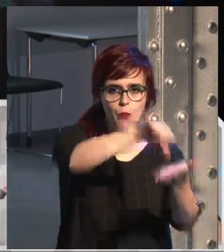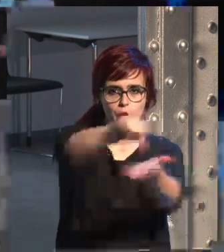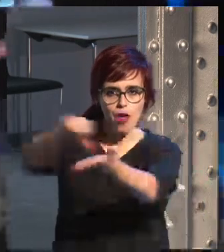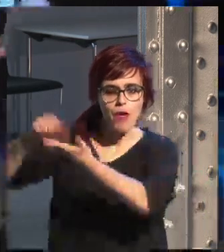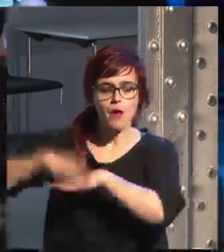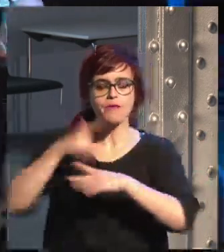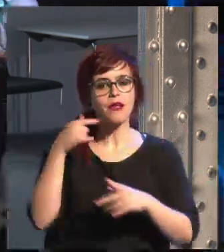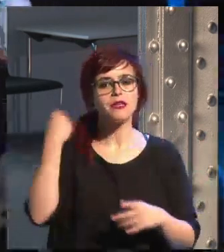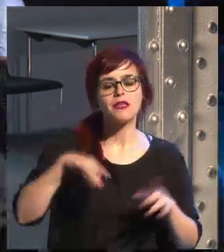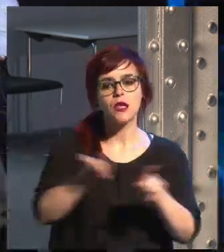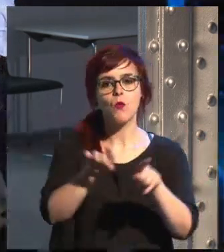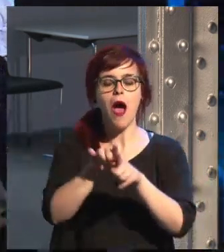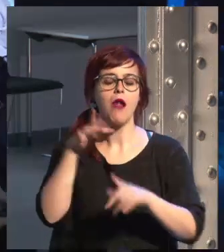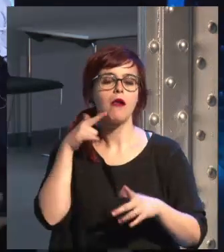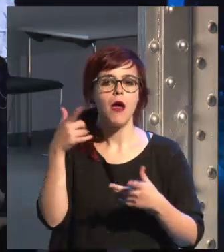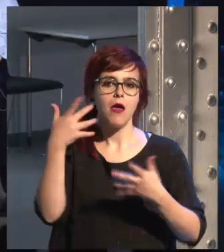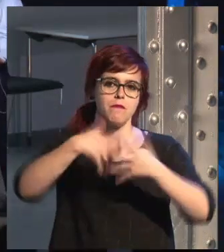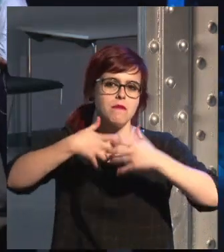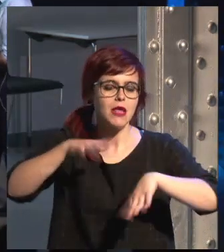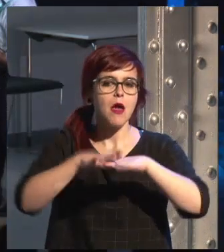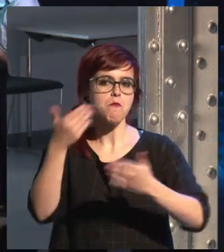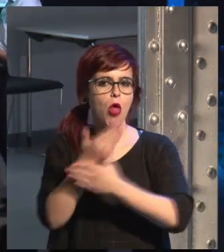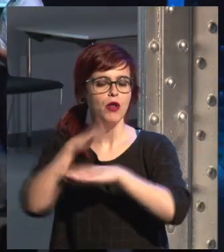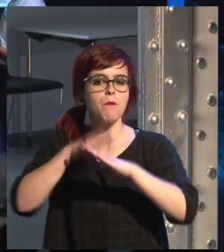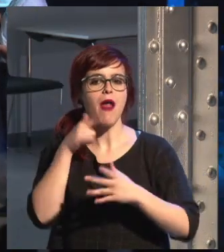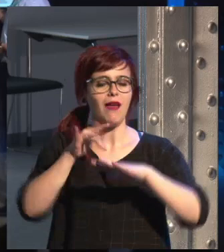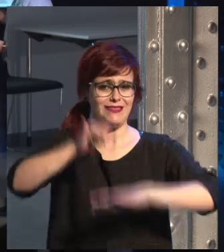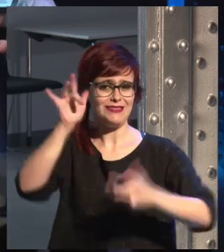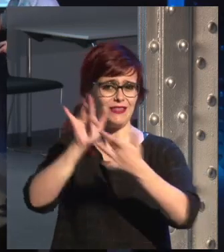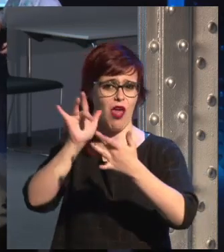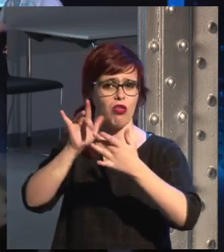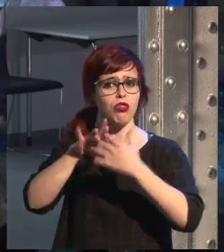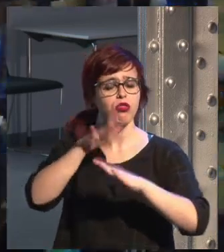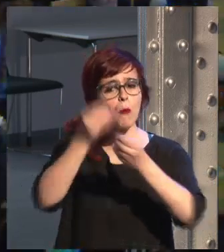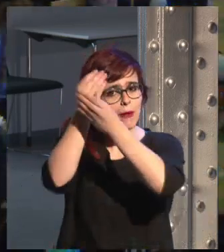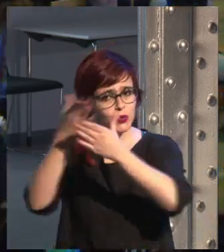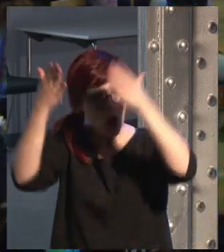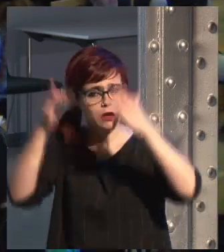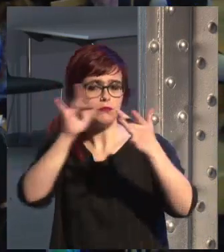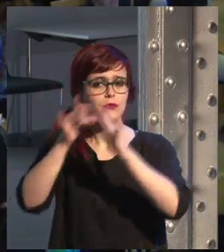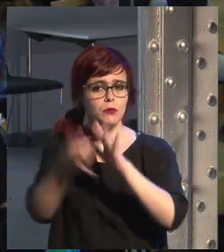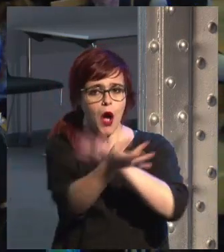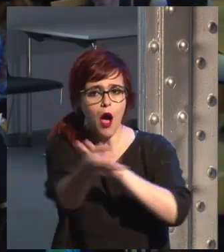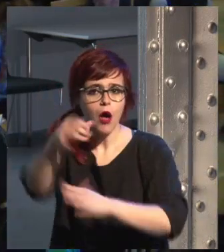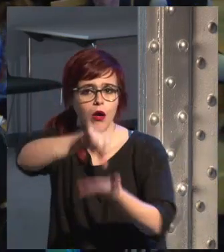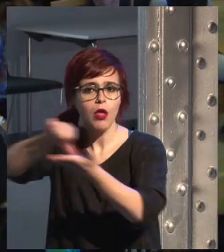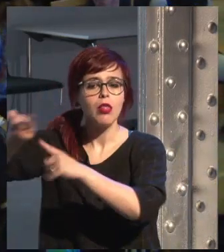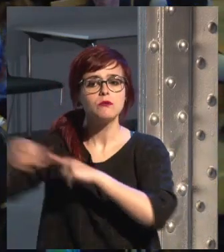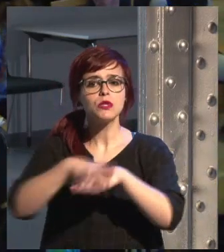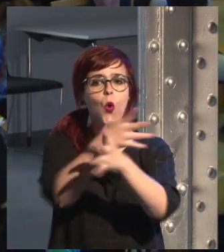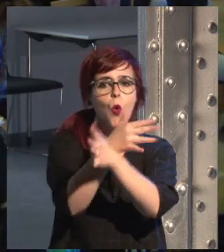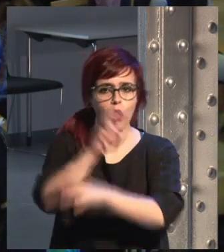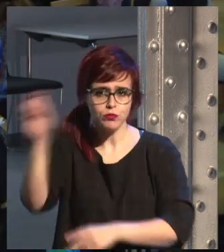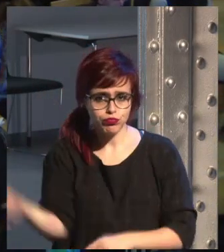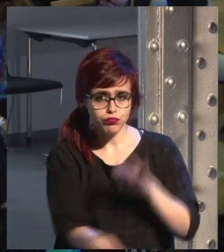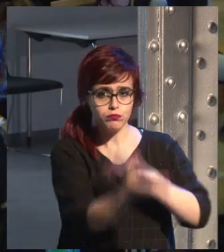dispositivos modernos de visualización e interacción virtual y en el marco del cual vayamos desarrollando juegos como